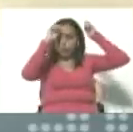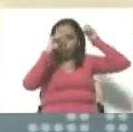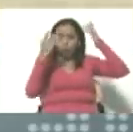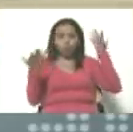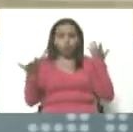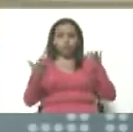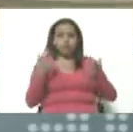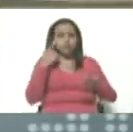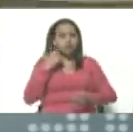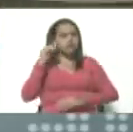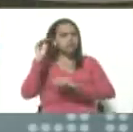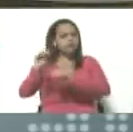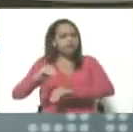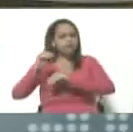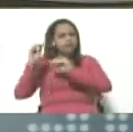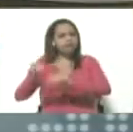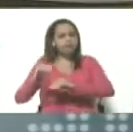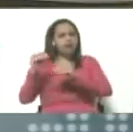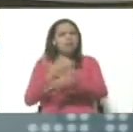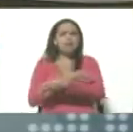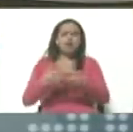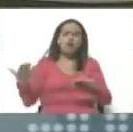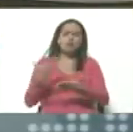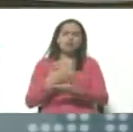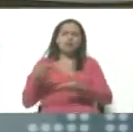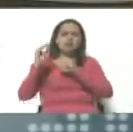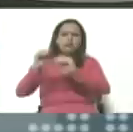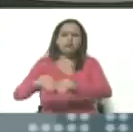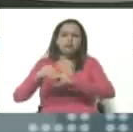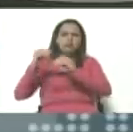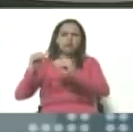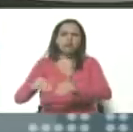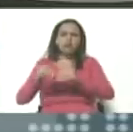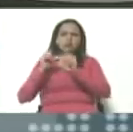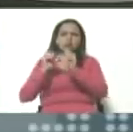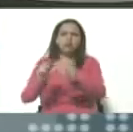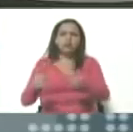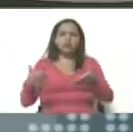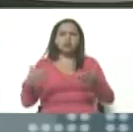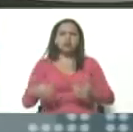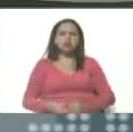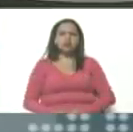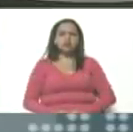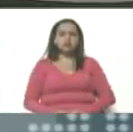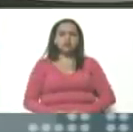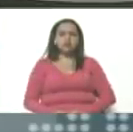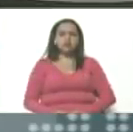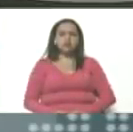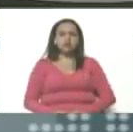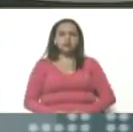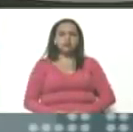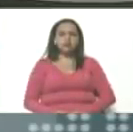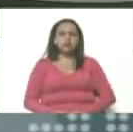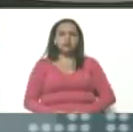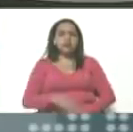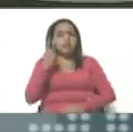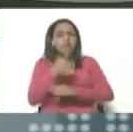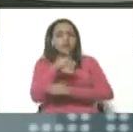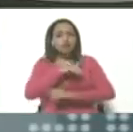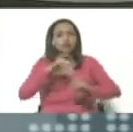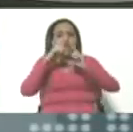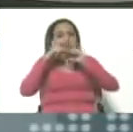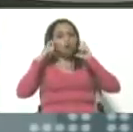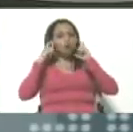Insisto, insisto, un millón de veces, no voy a dejar de insistir. Insisto, Carrizo, insisto. Póngase su